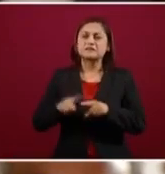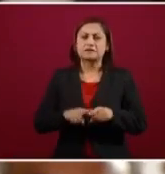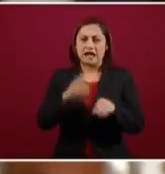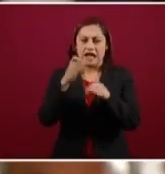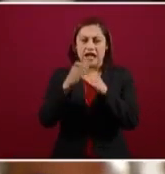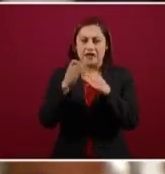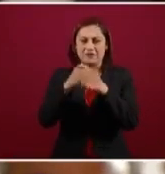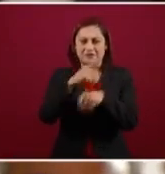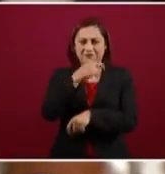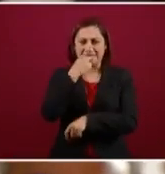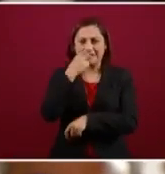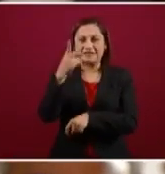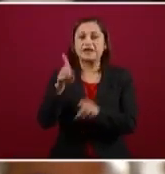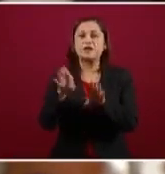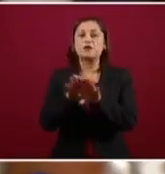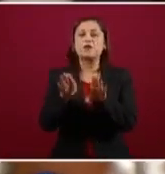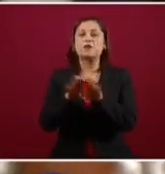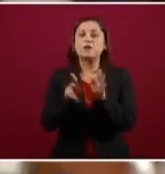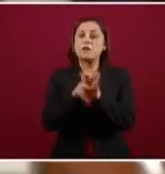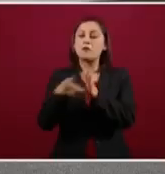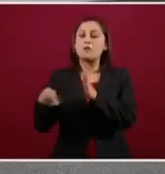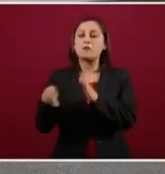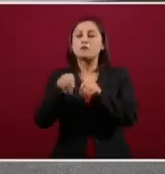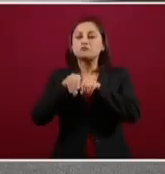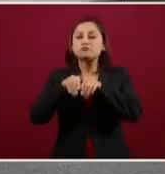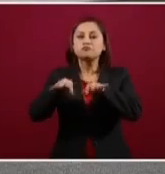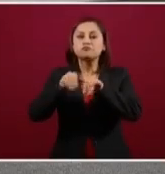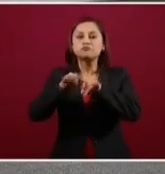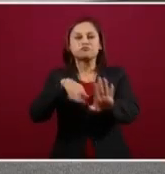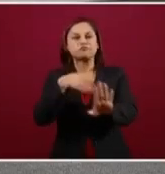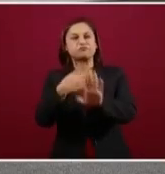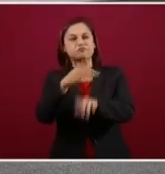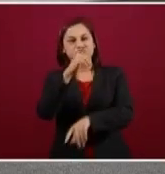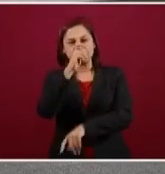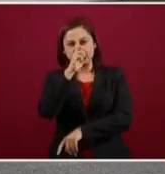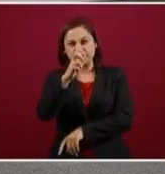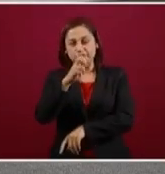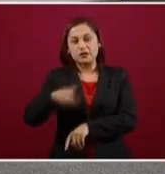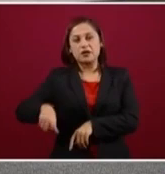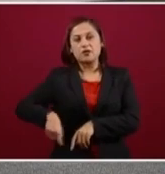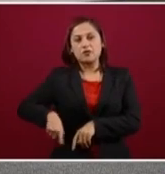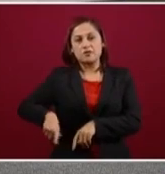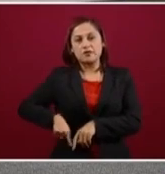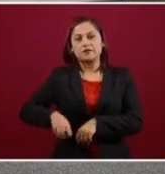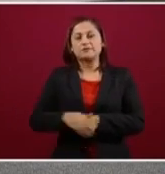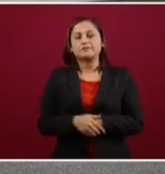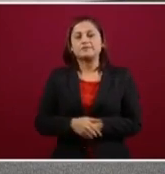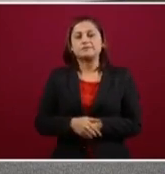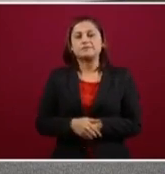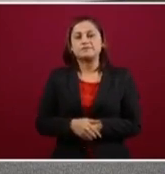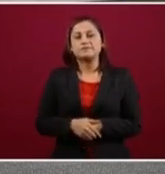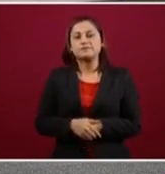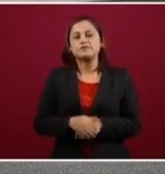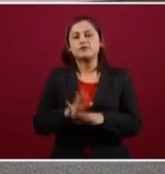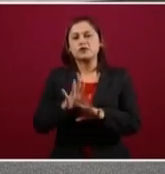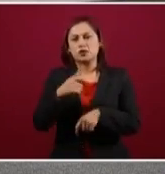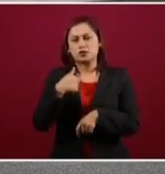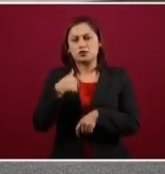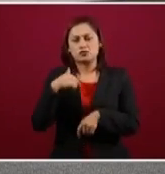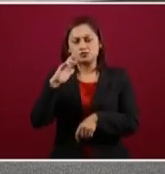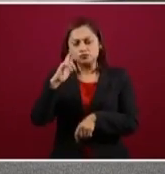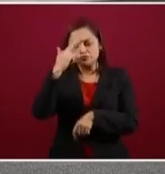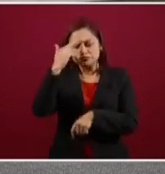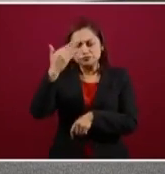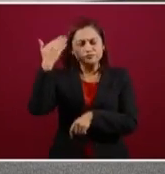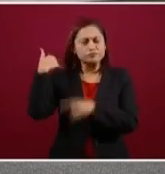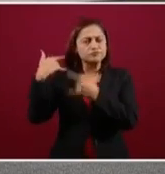medios propagandísticos para atacar las acciones del gobierno. Hubo un tiempo, voy a retomar un poquito la historia, hace